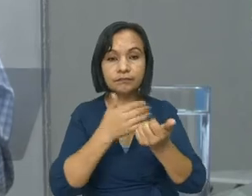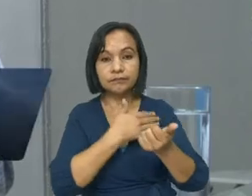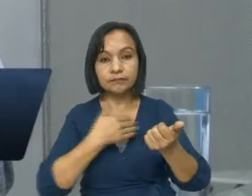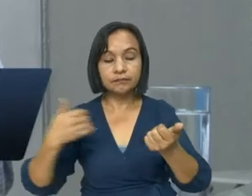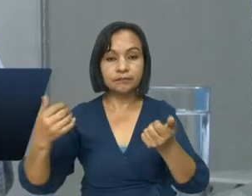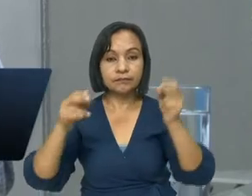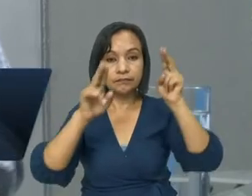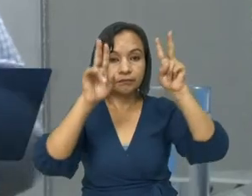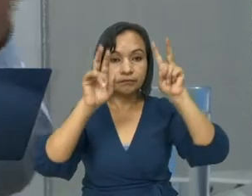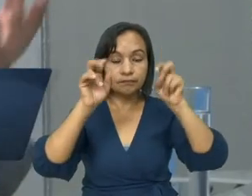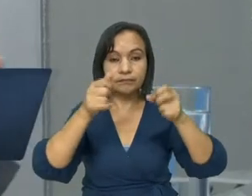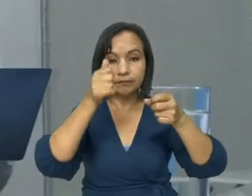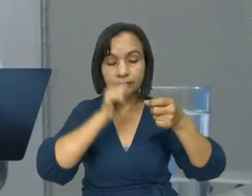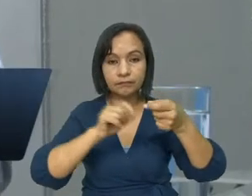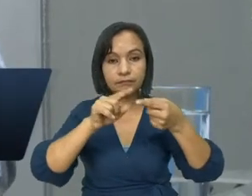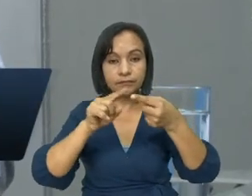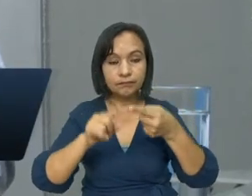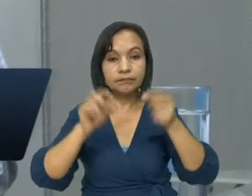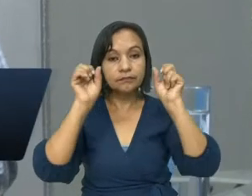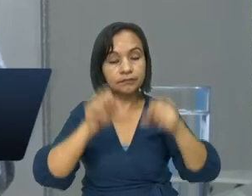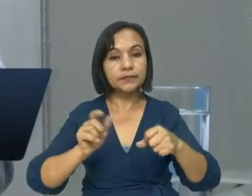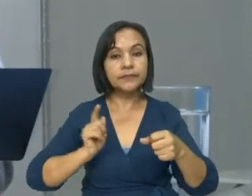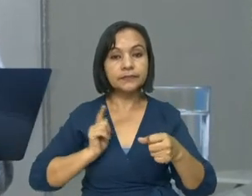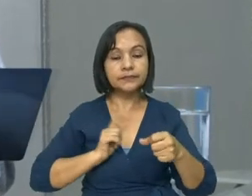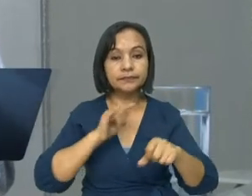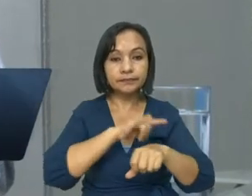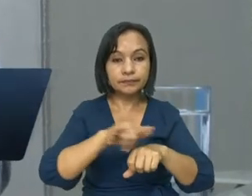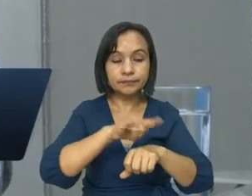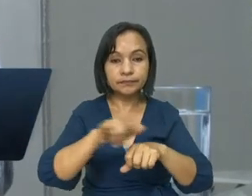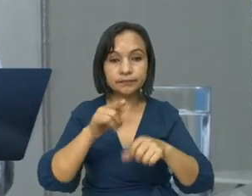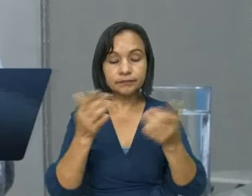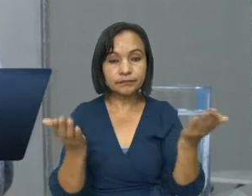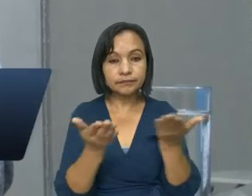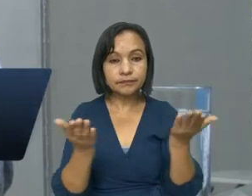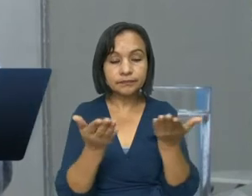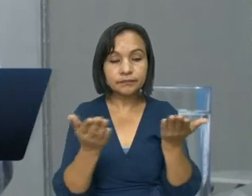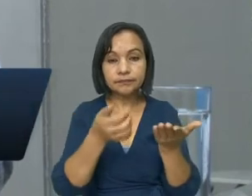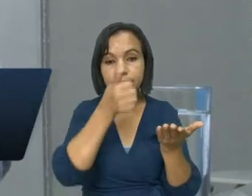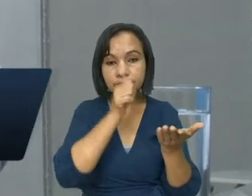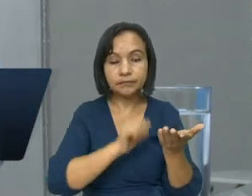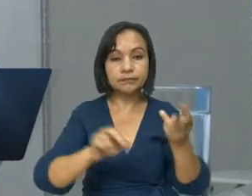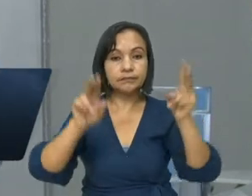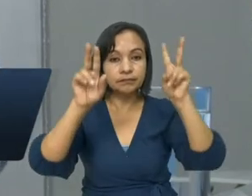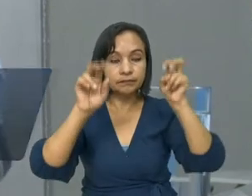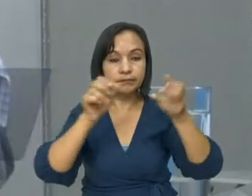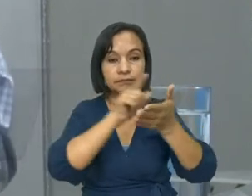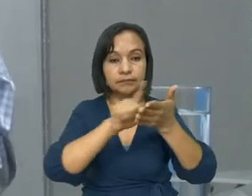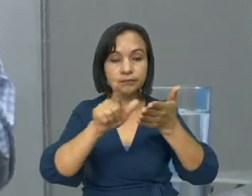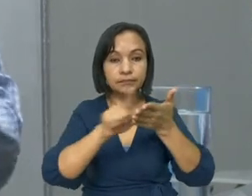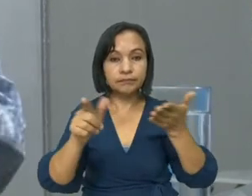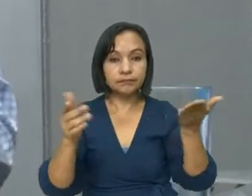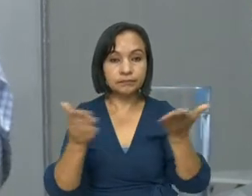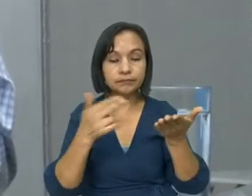tema del recurso hídrico, hayan los recursos para poder buscar las soluciones sobre el tema del agua, el saneamiento y la higiene,